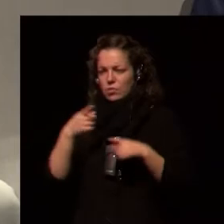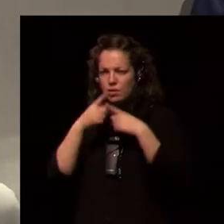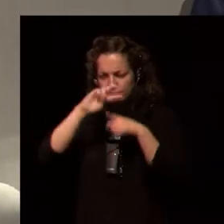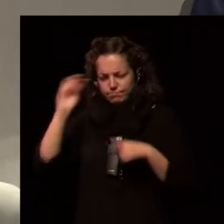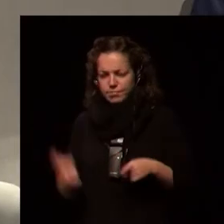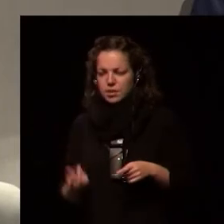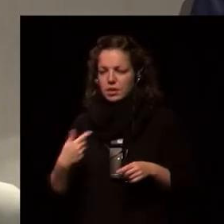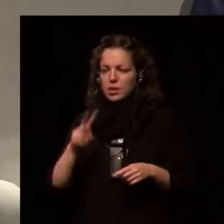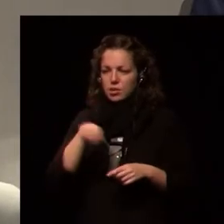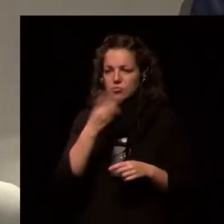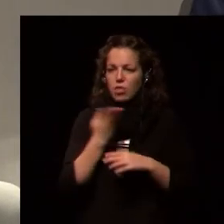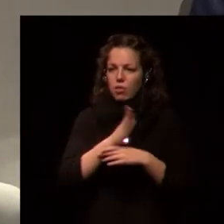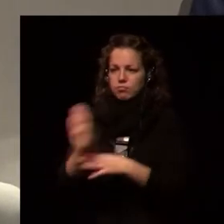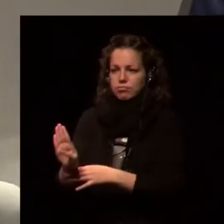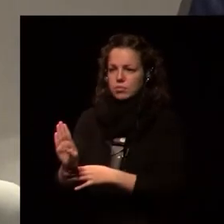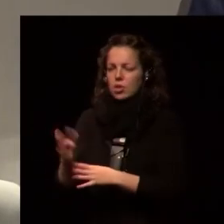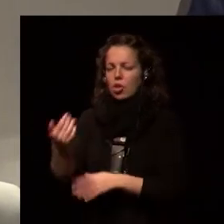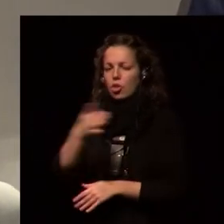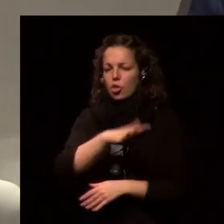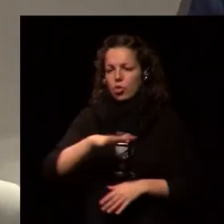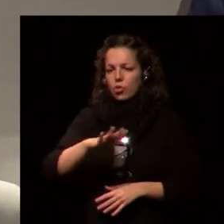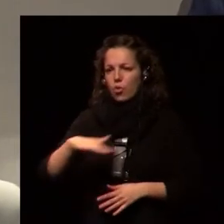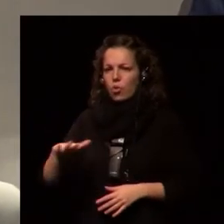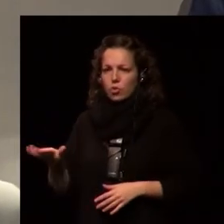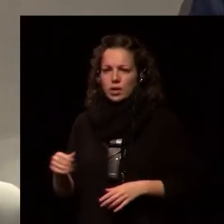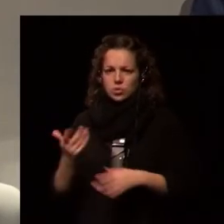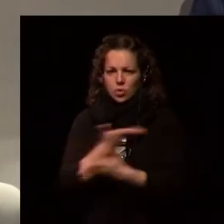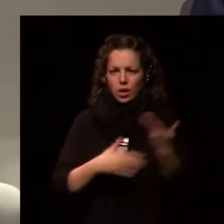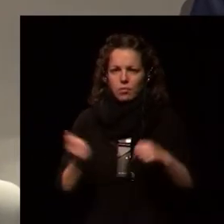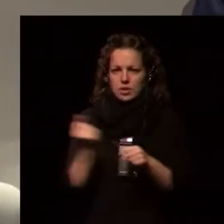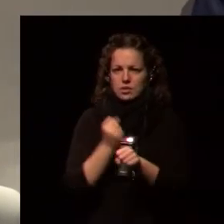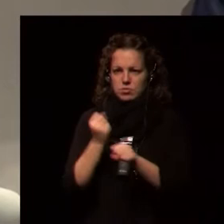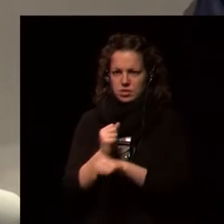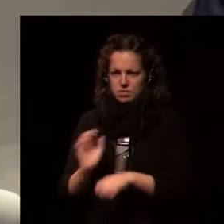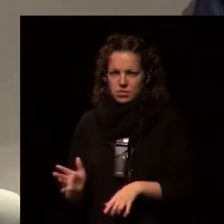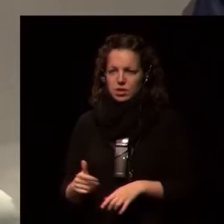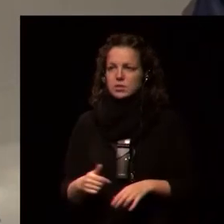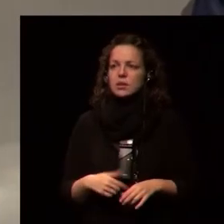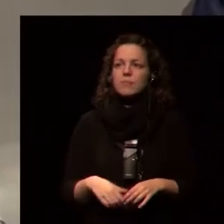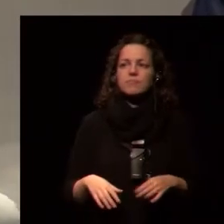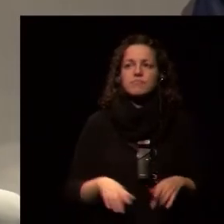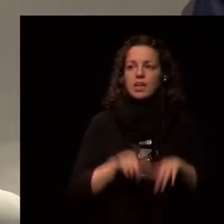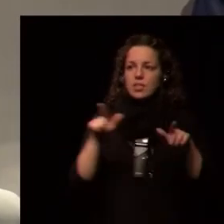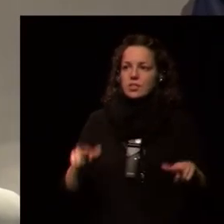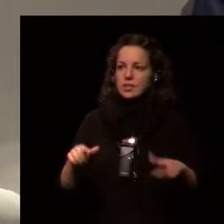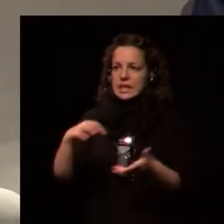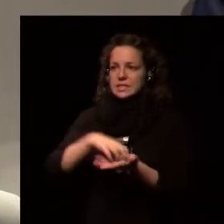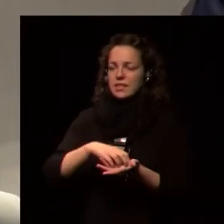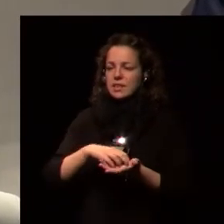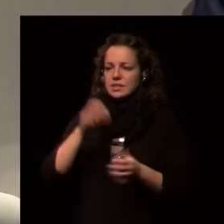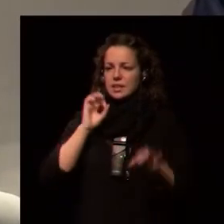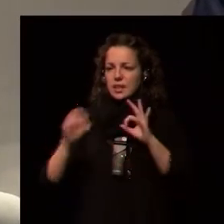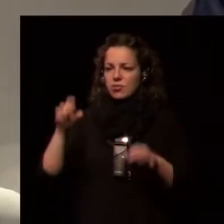sus resultados de su trabajo creativo en los lugares donde trabajaban esos colaboradores, lejos de las sedes de teatros como